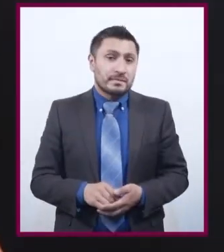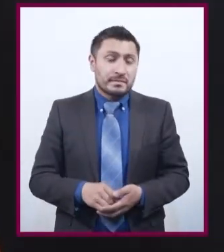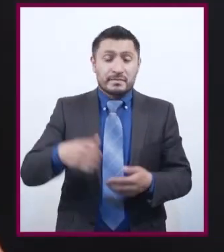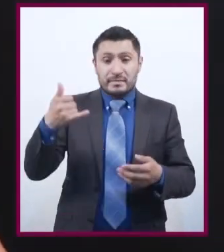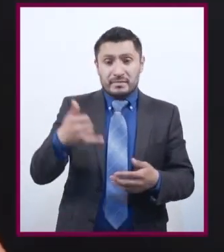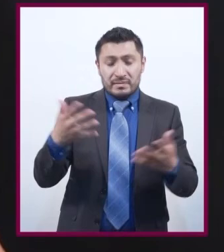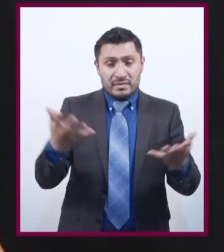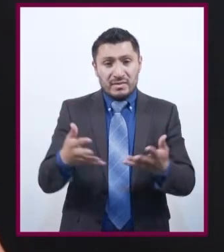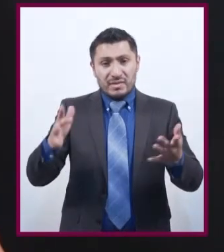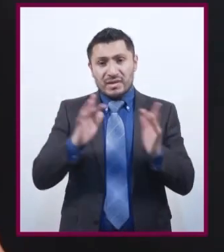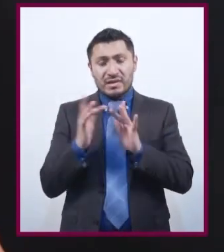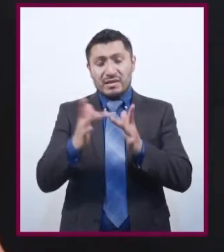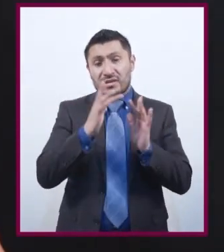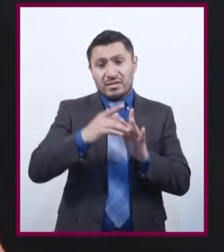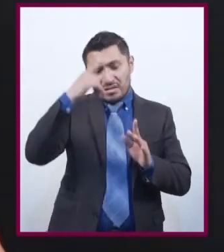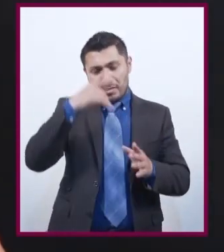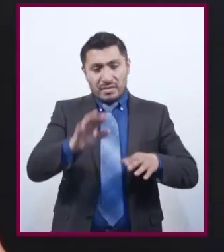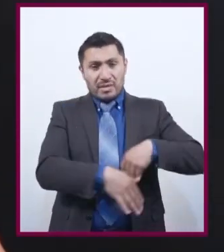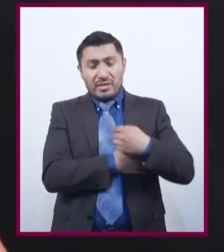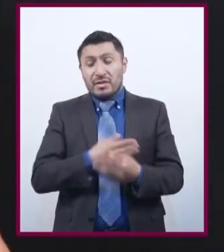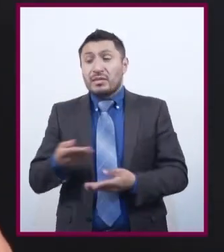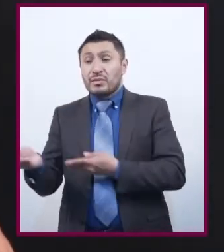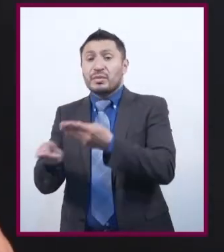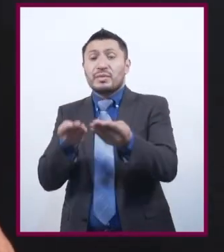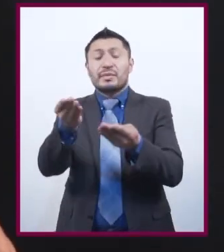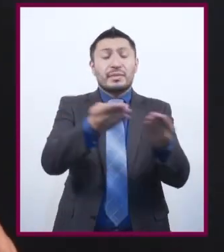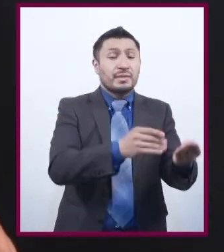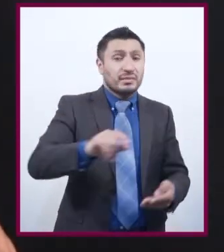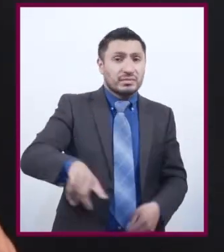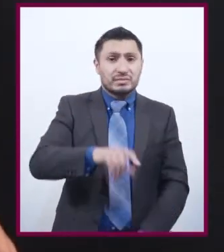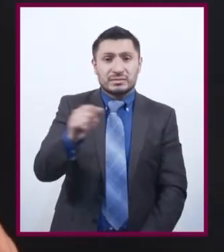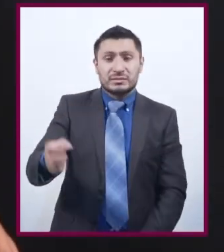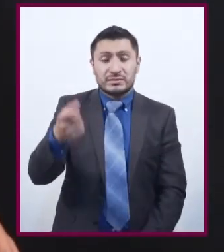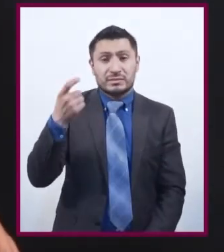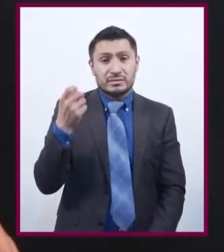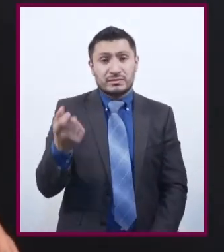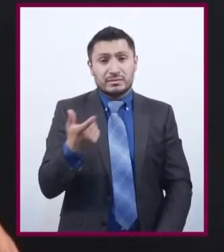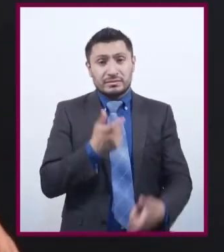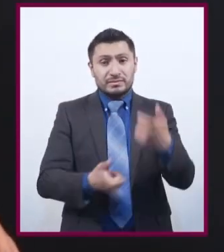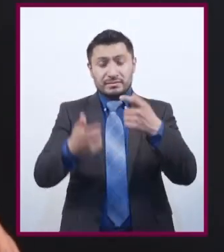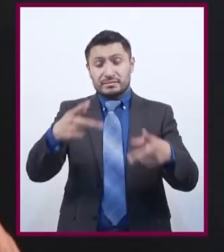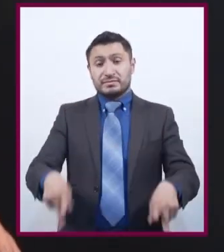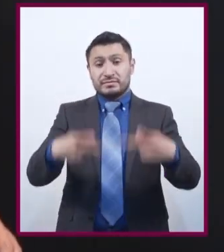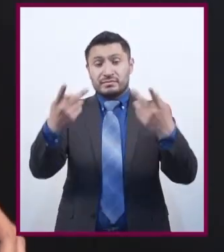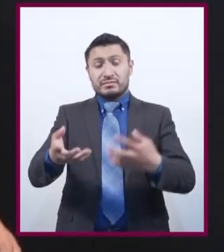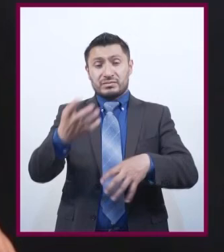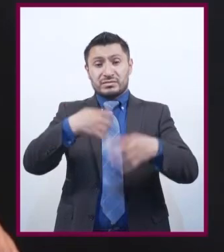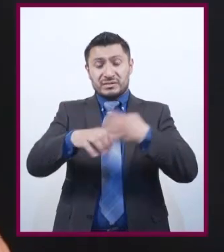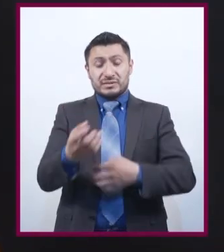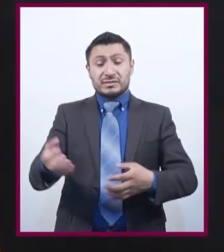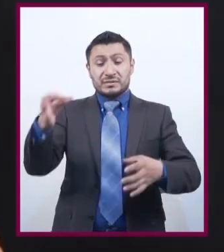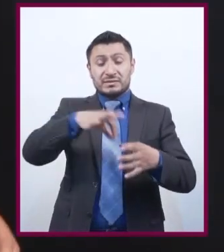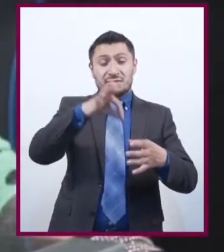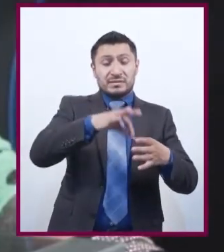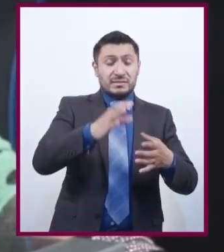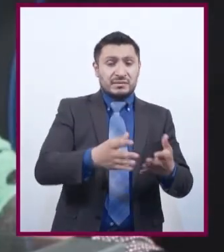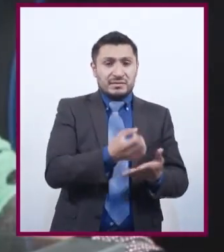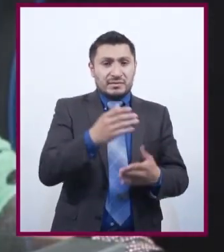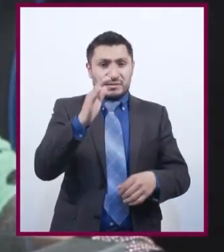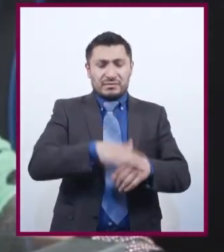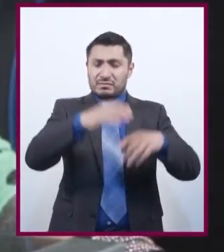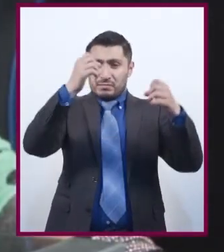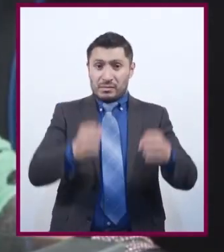pasta de odesa y creó redes para su almacenamiento y distribución después de hacer su fortuna vendió su parte de la empresa